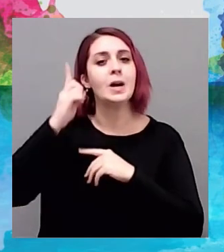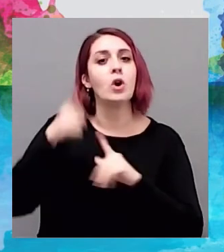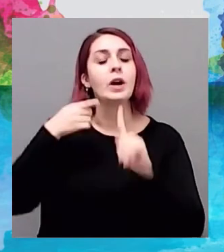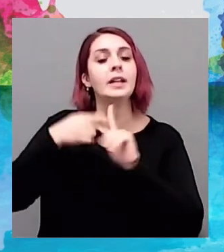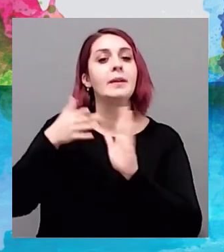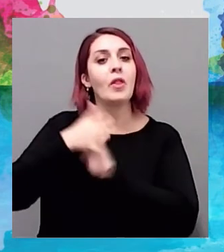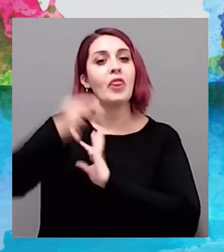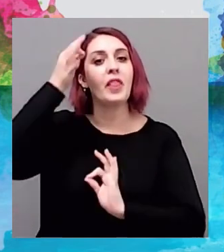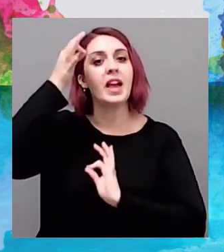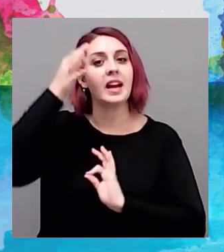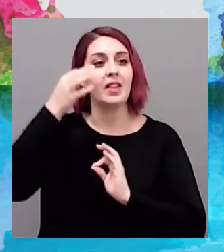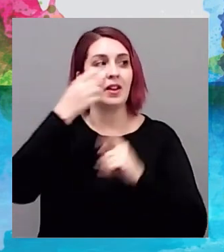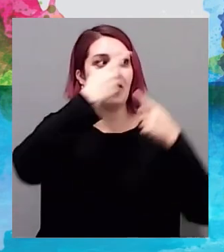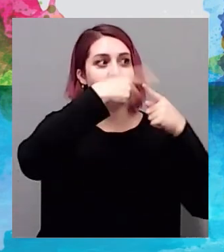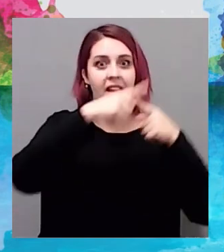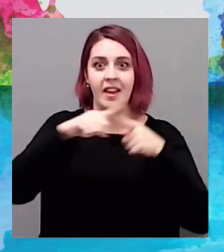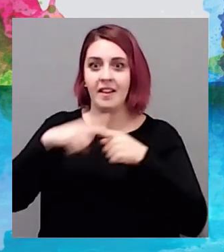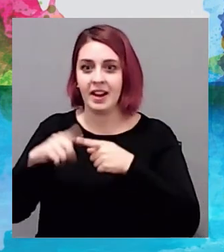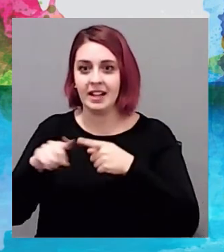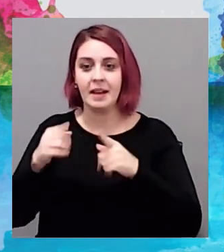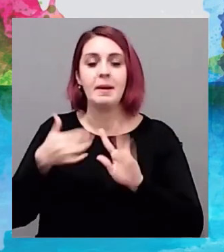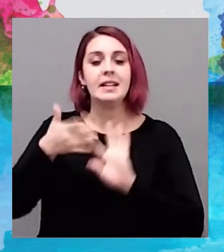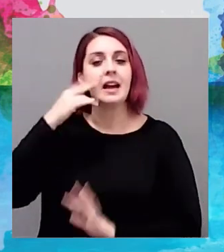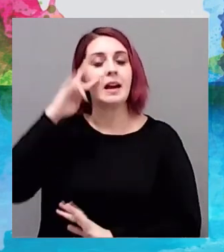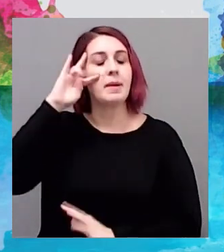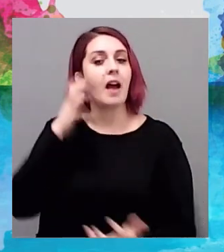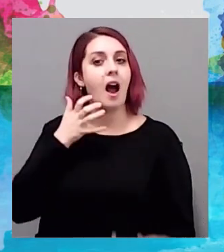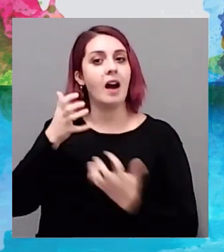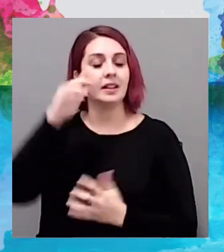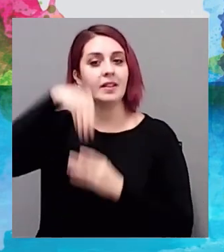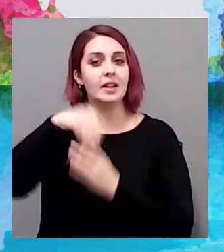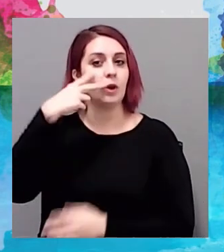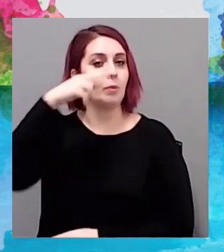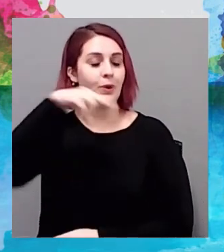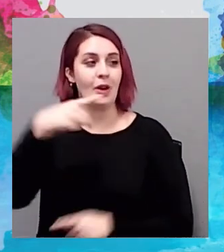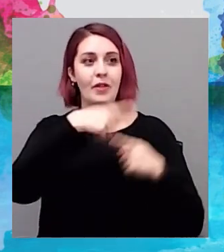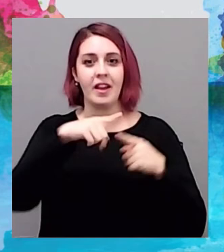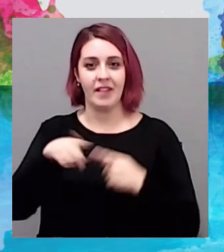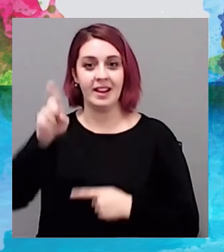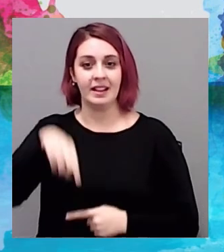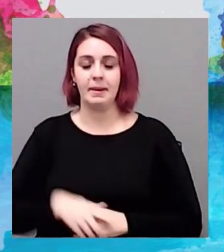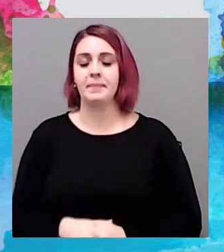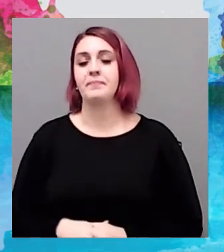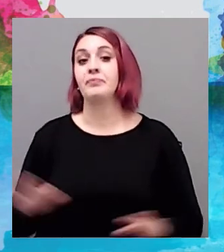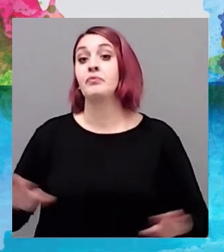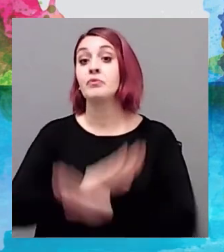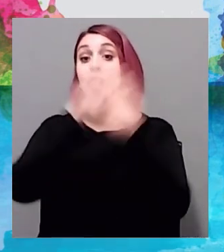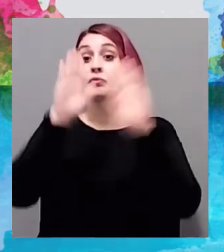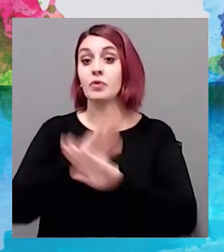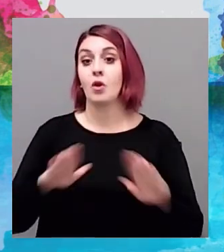descripción se diferencie y la experiencia artística en el museo pueda ser diferente. Y por último tenemos aquí a